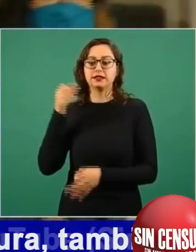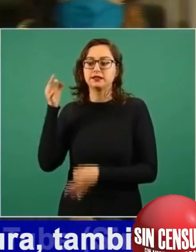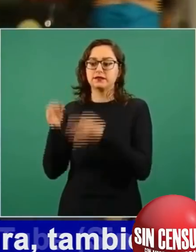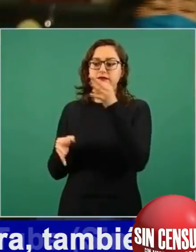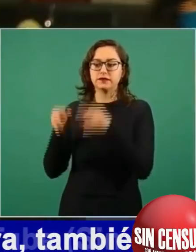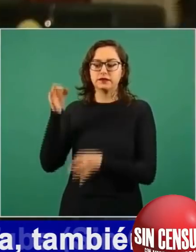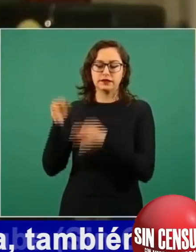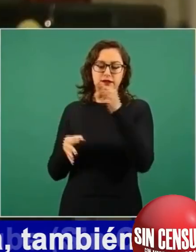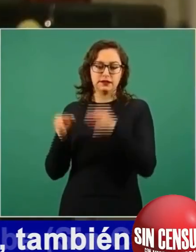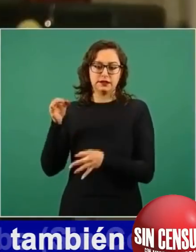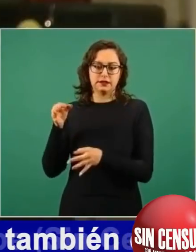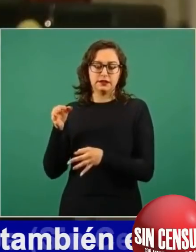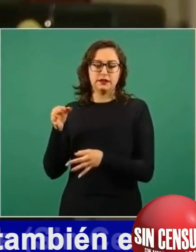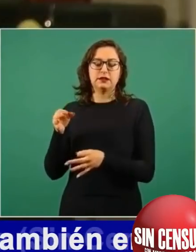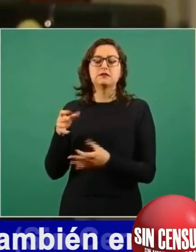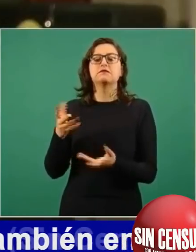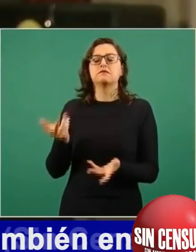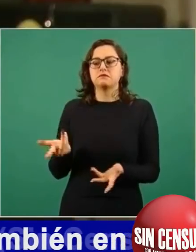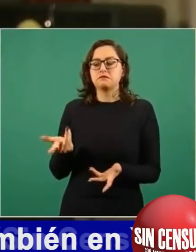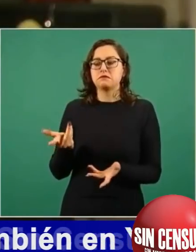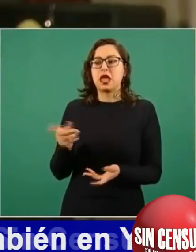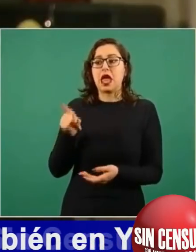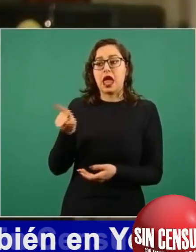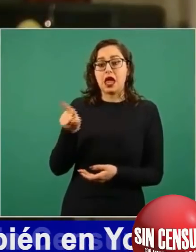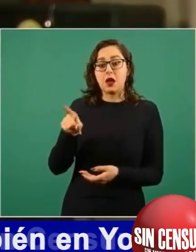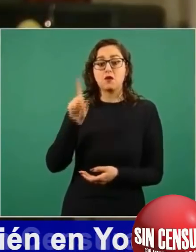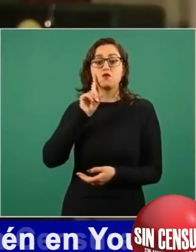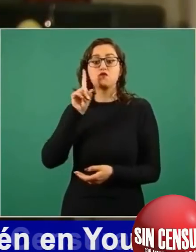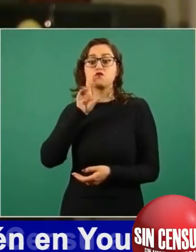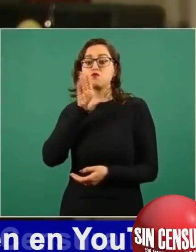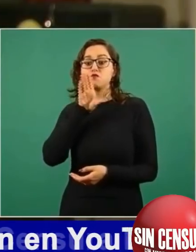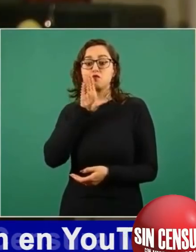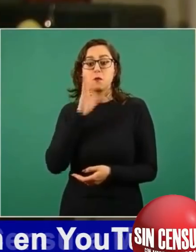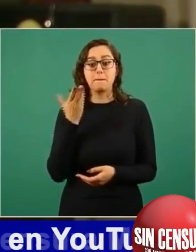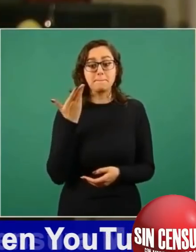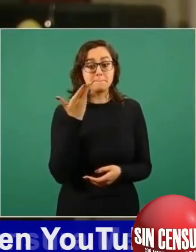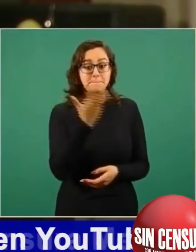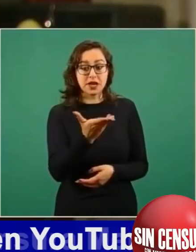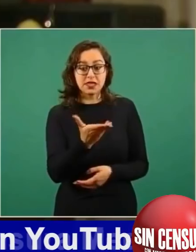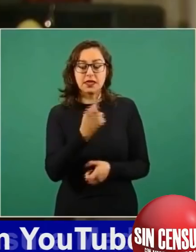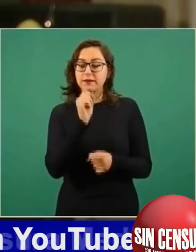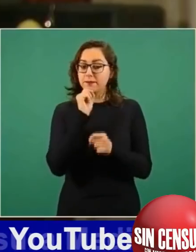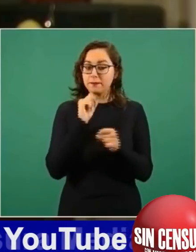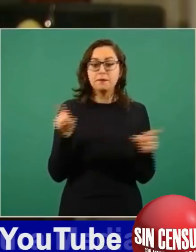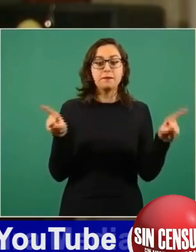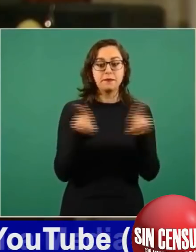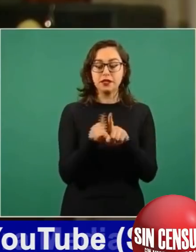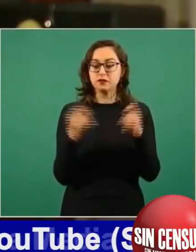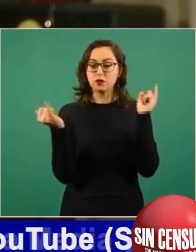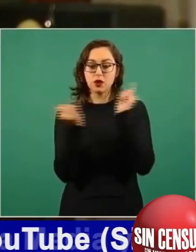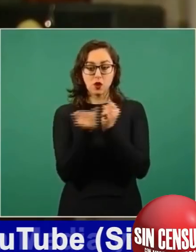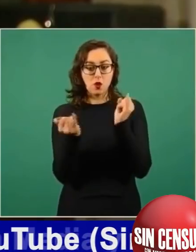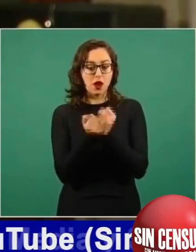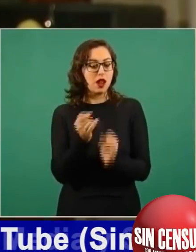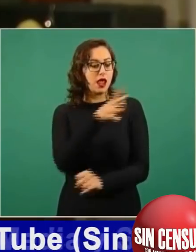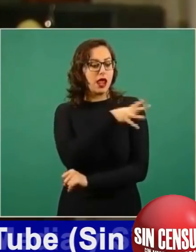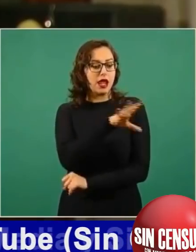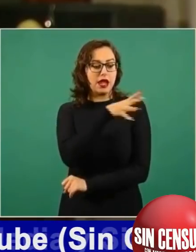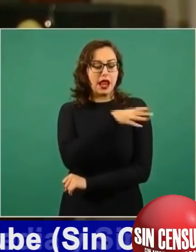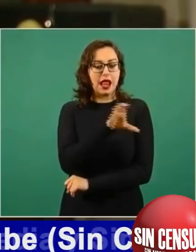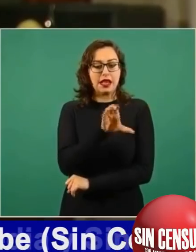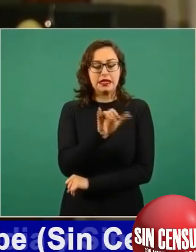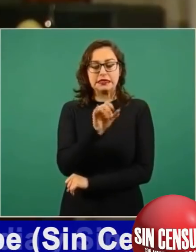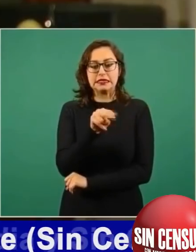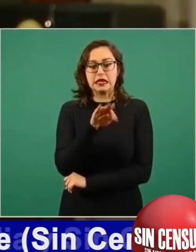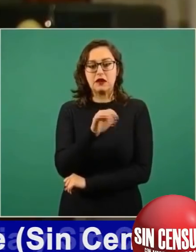que aplique el mismo criterio que se aplicó con el general Cienfuegos. Argumenta que si México